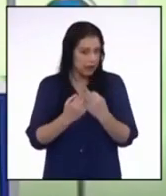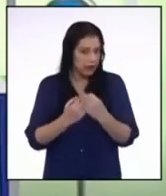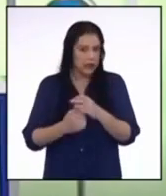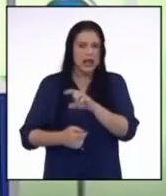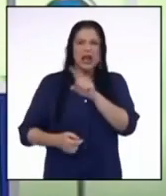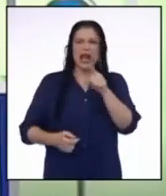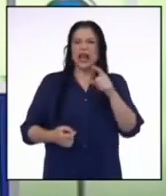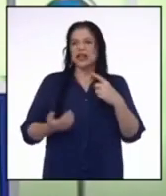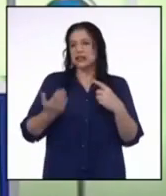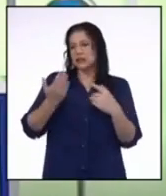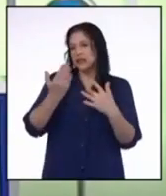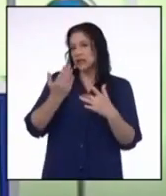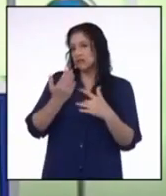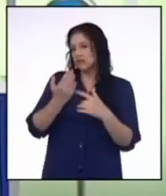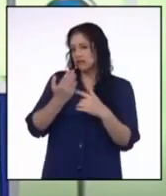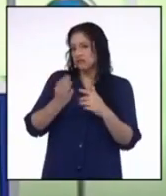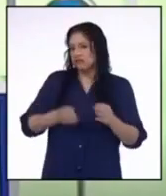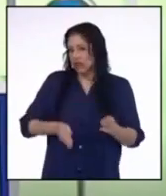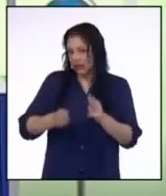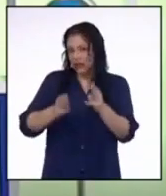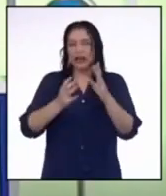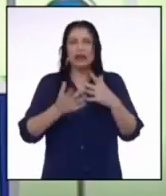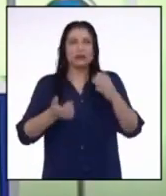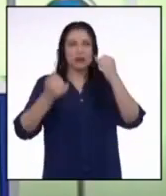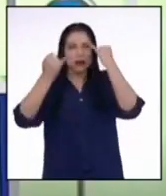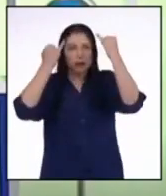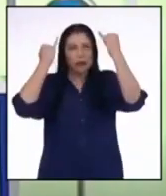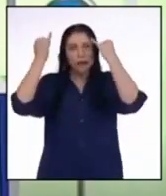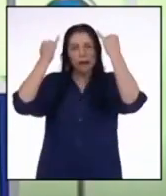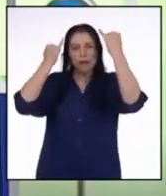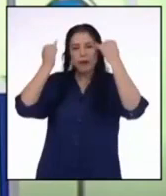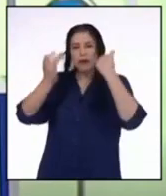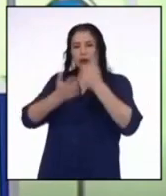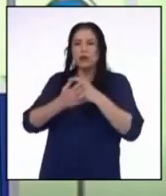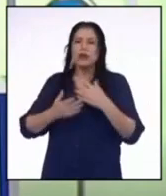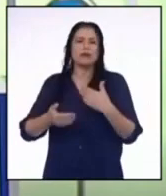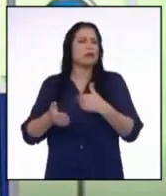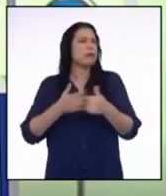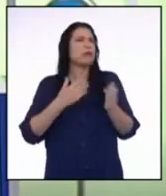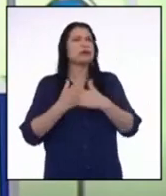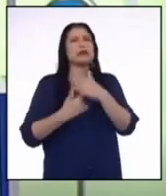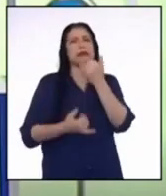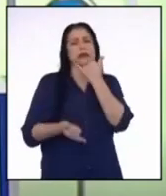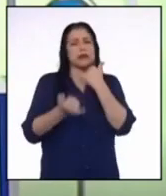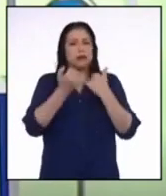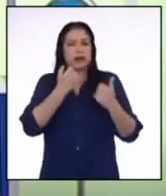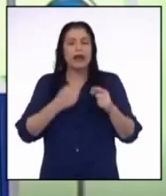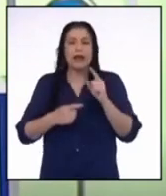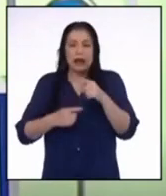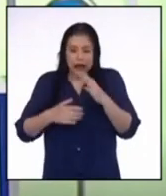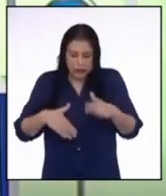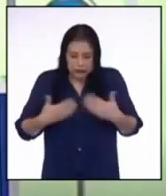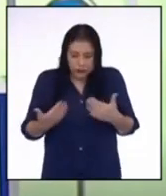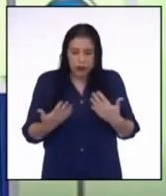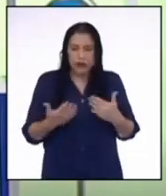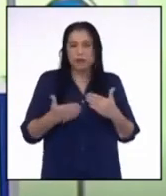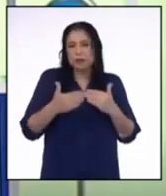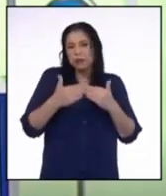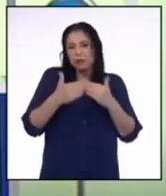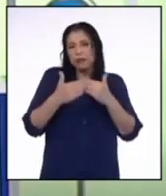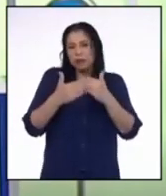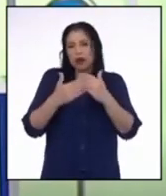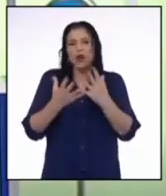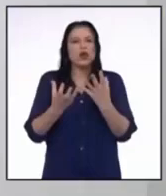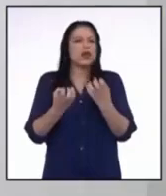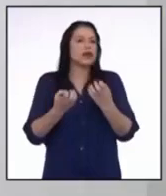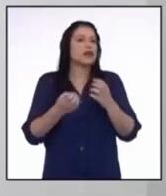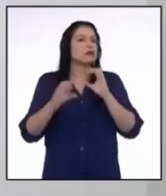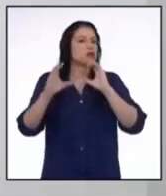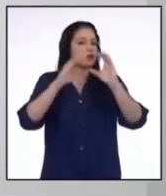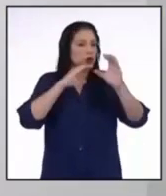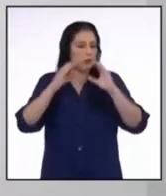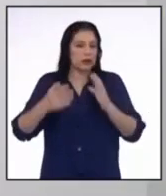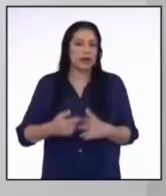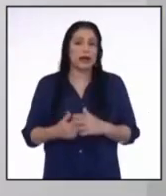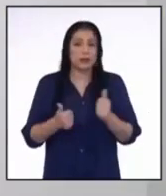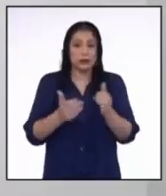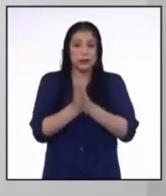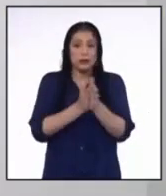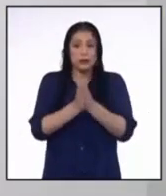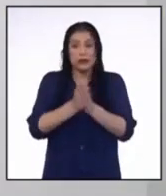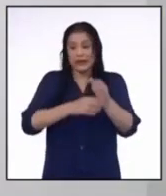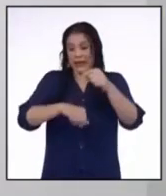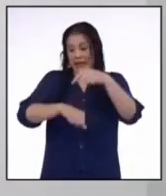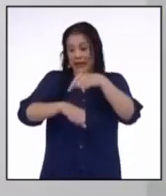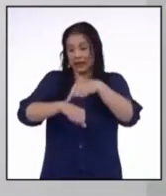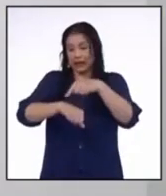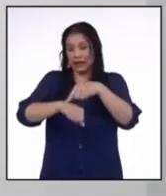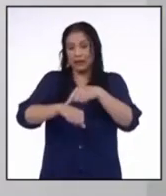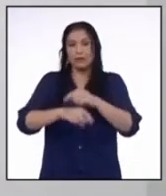Esta técnica nos ayuda mucho a activar ideas sin que temas equivocarte. Así nos acercamos a lo que deseamos comunicar. Llegó el